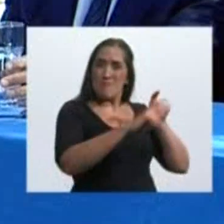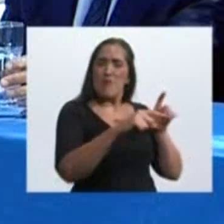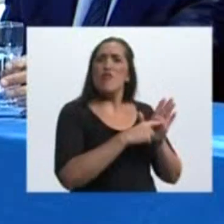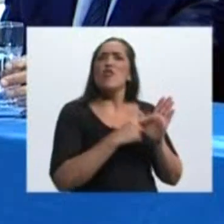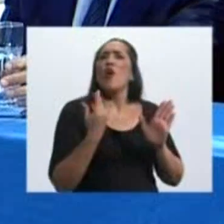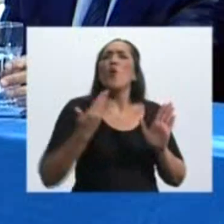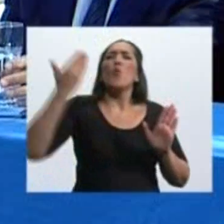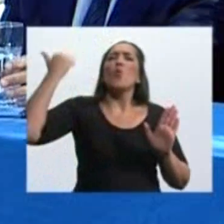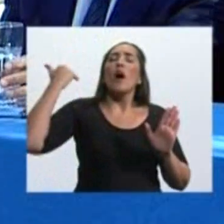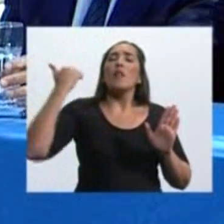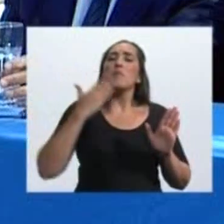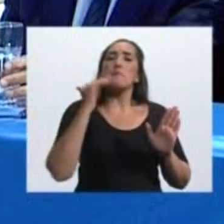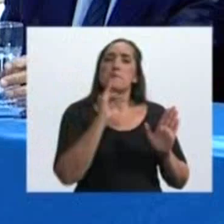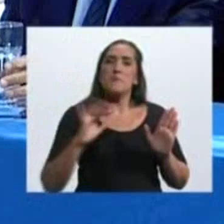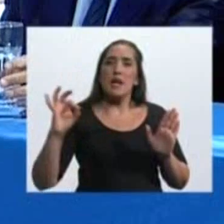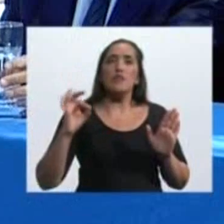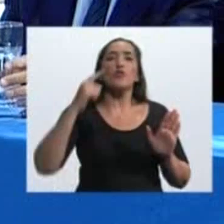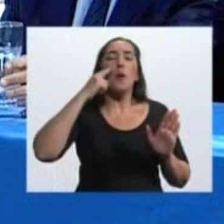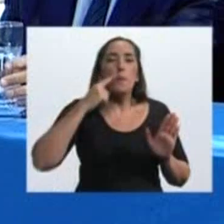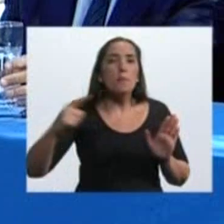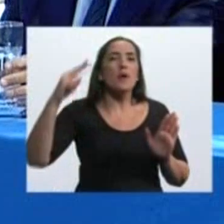en marzo del año